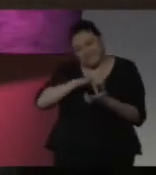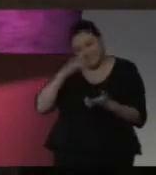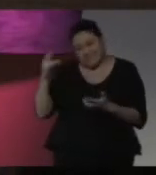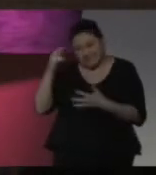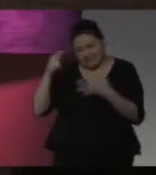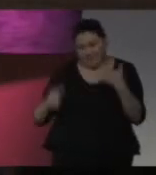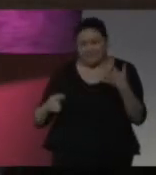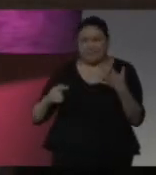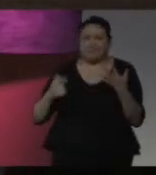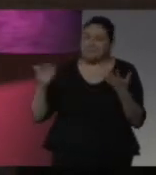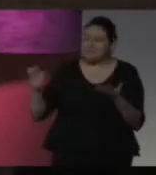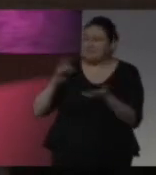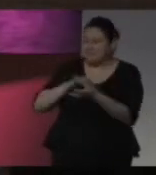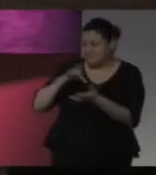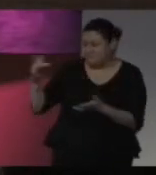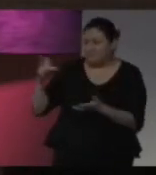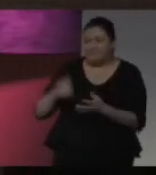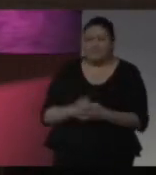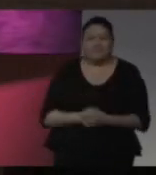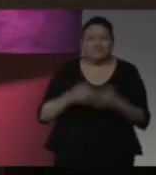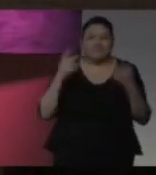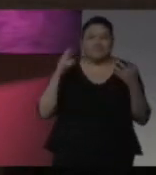Muchas gracias